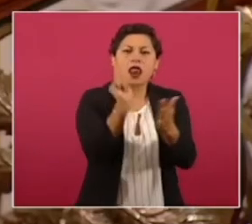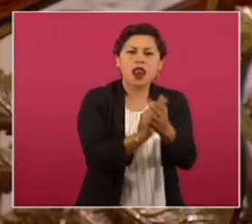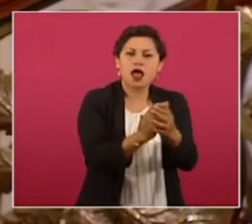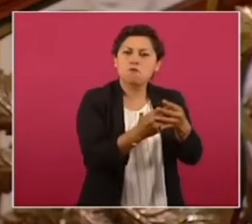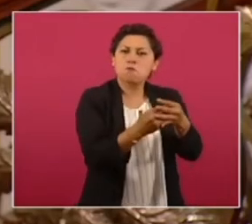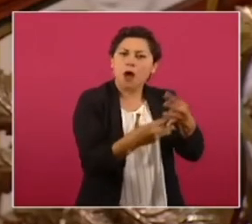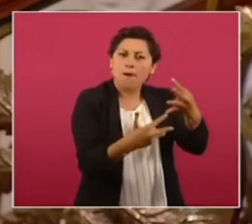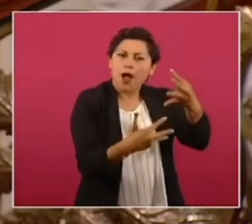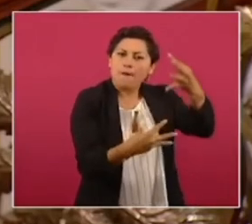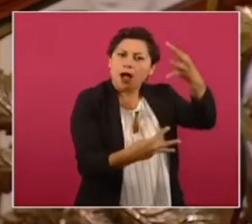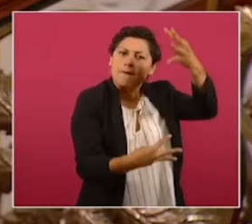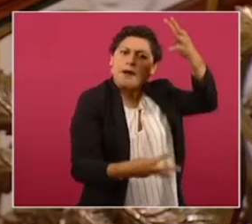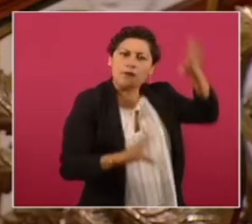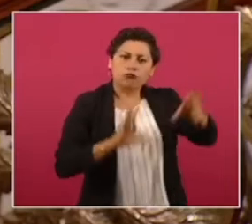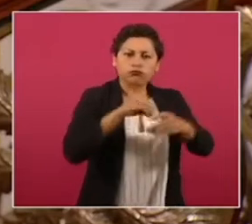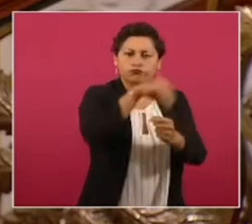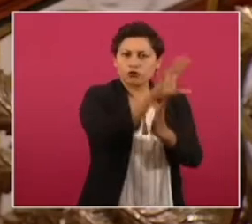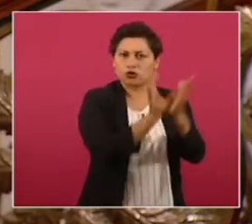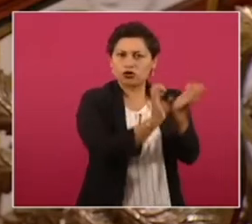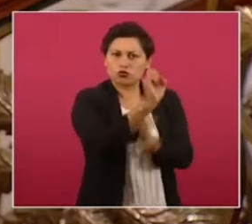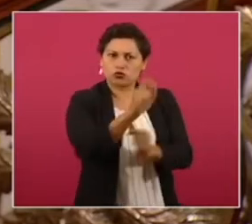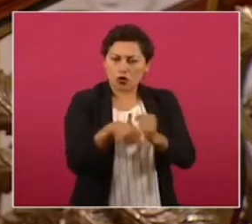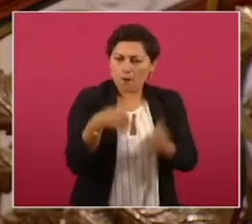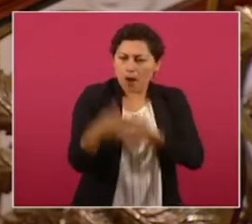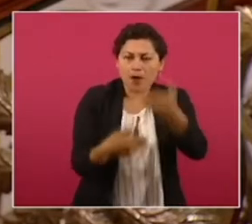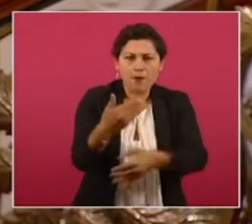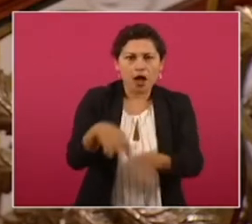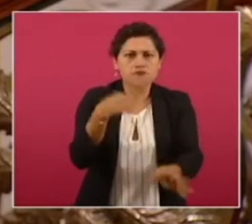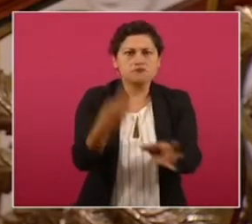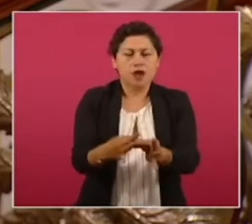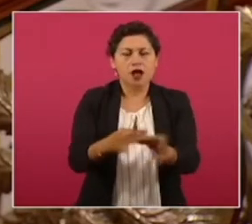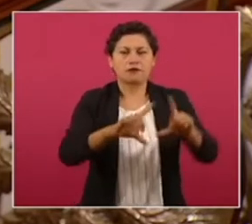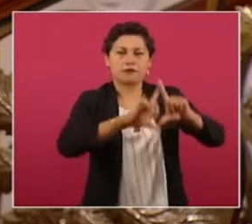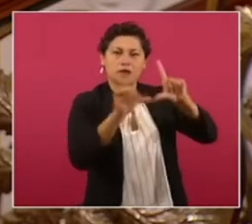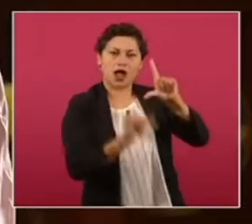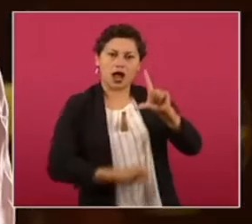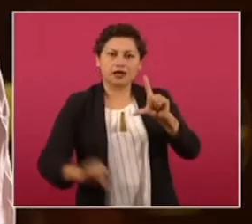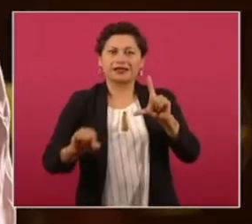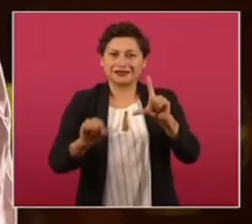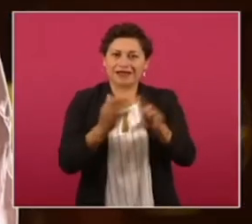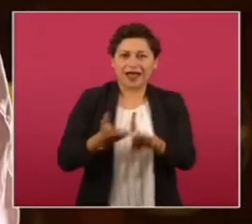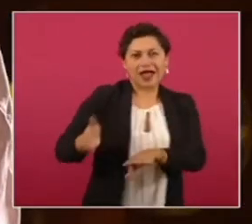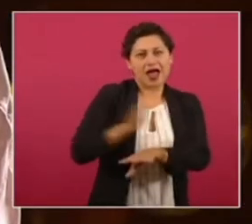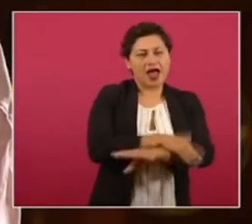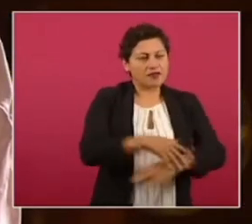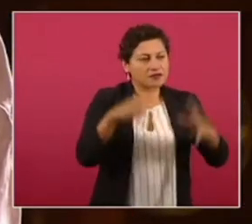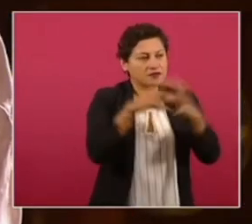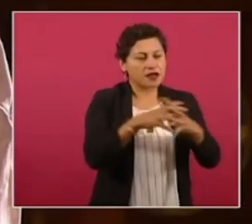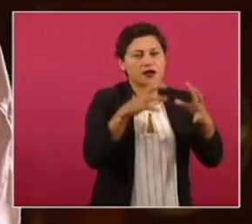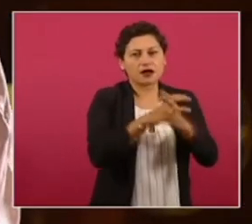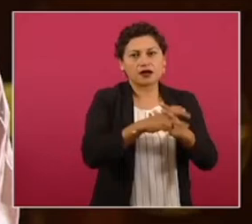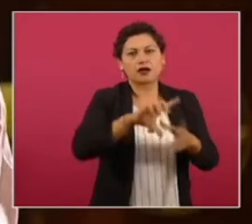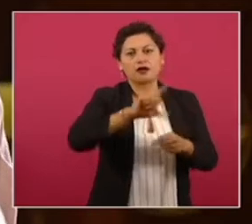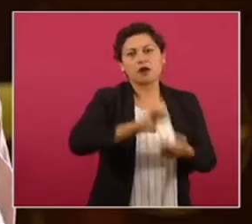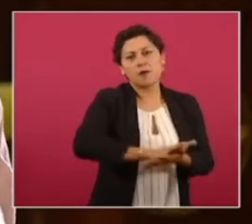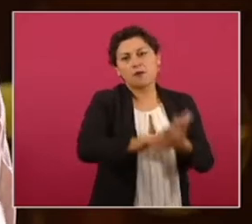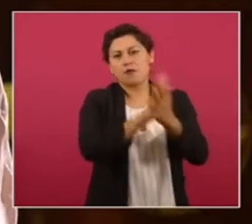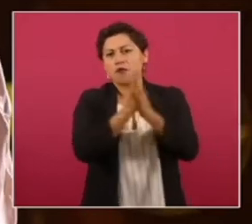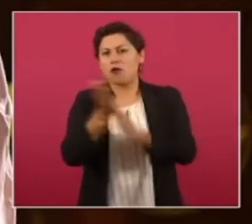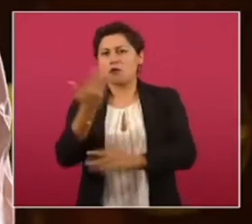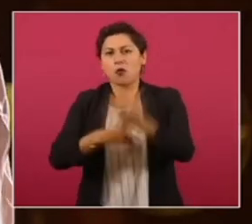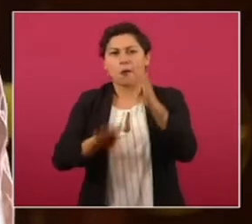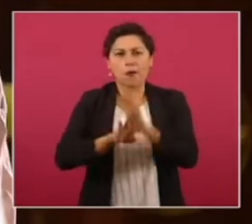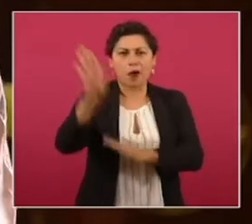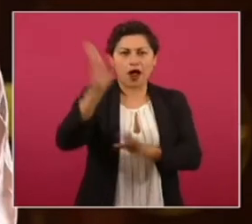la implementación de la Constitución, la reconstrucción del país tras la guerra fratricida de los 3